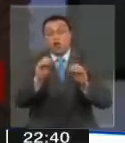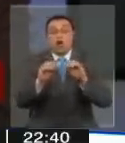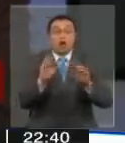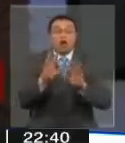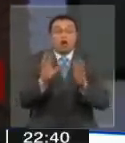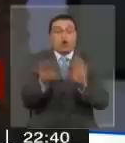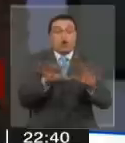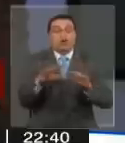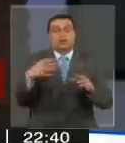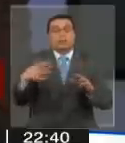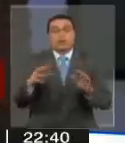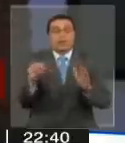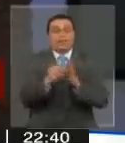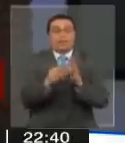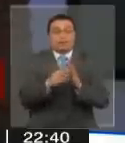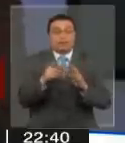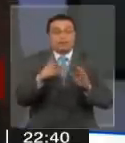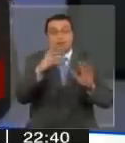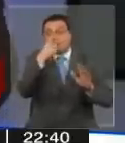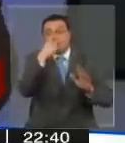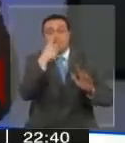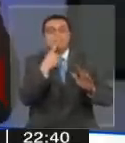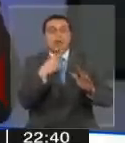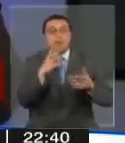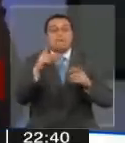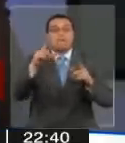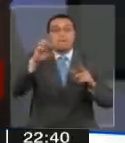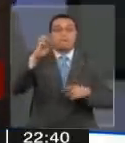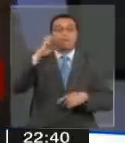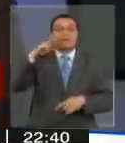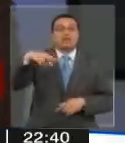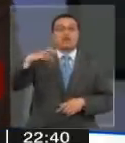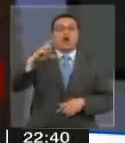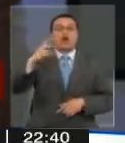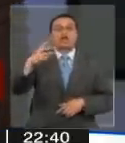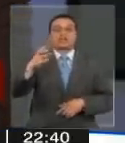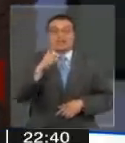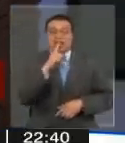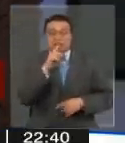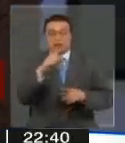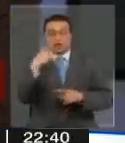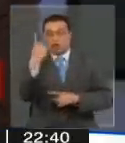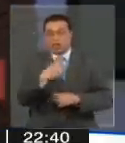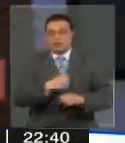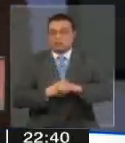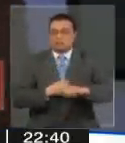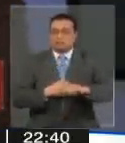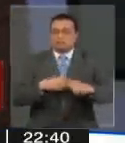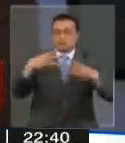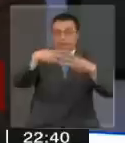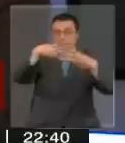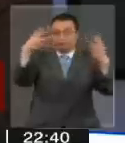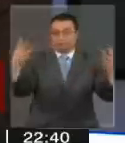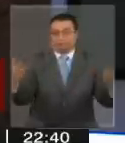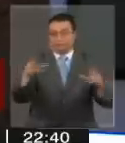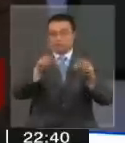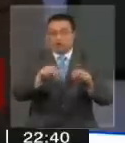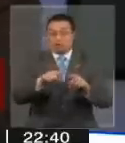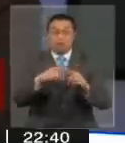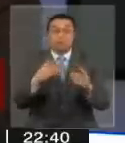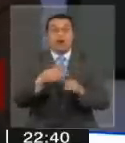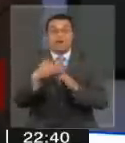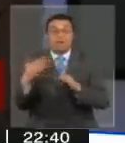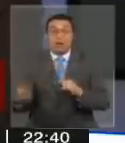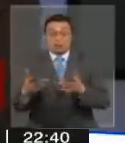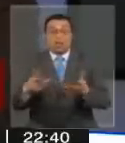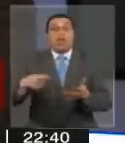elementos simbólicos. Los elementos simbólicos, la figura de Pinochet, que era resistida por la Concertación, pero que en realidad finalmente